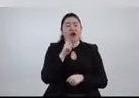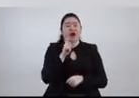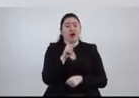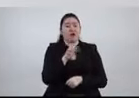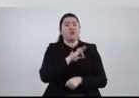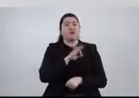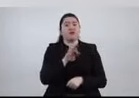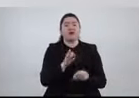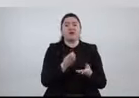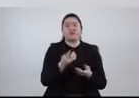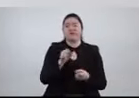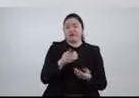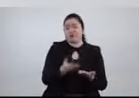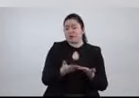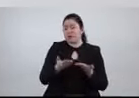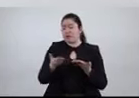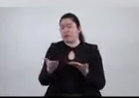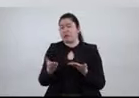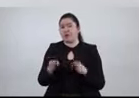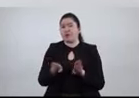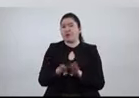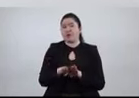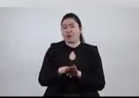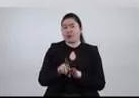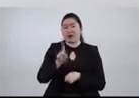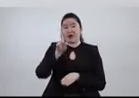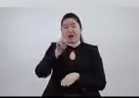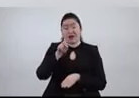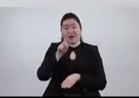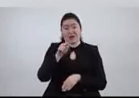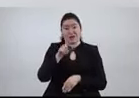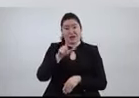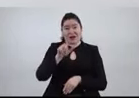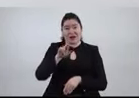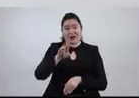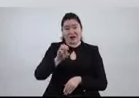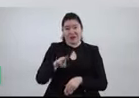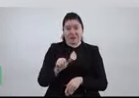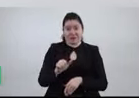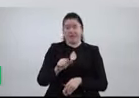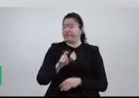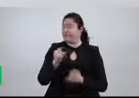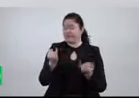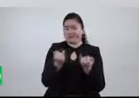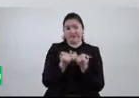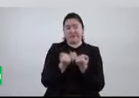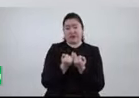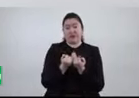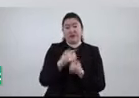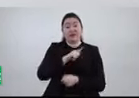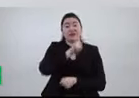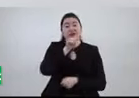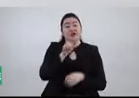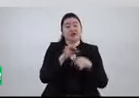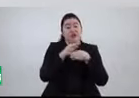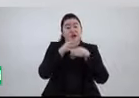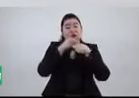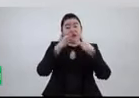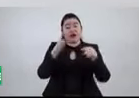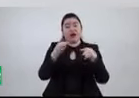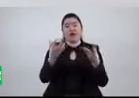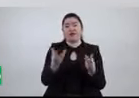una parte se va a compensar con la cantidad de agua que llega de Lerma. Entonces, ya estaremos informando los detalles a través del